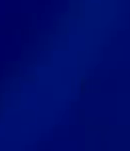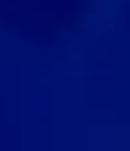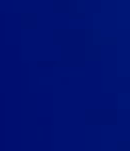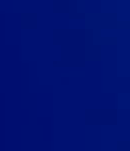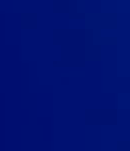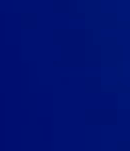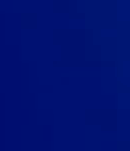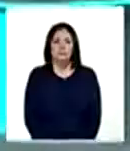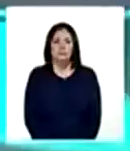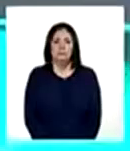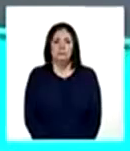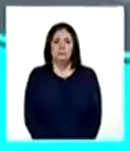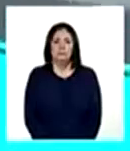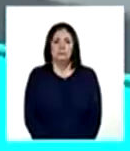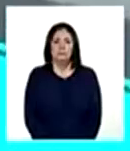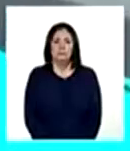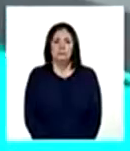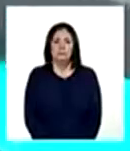y a su negra le...